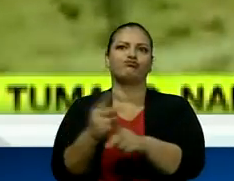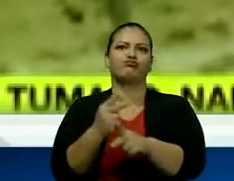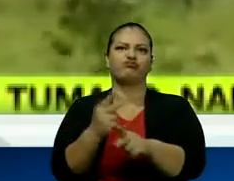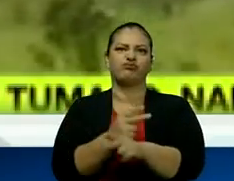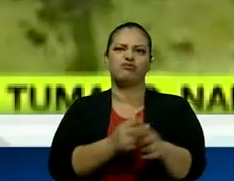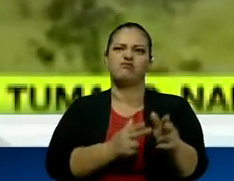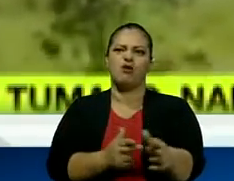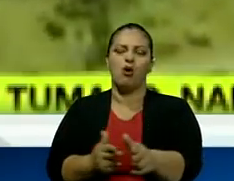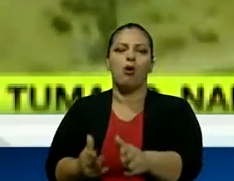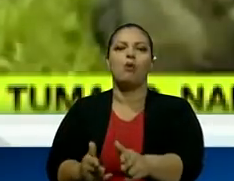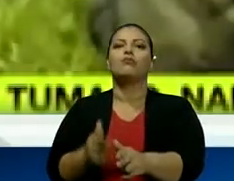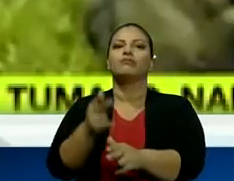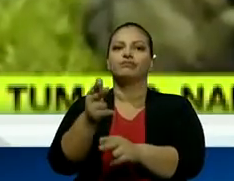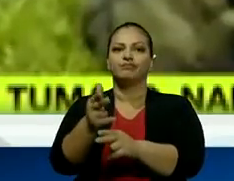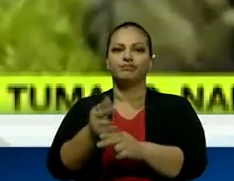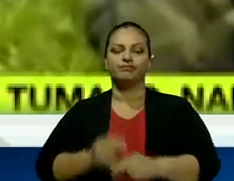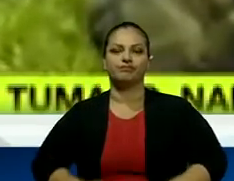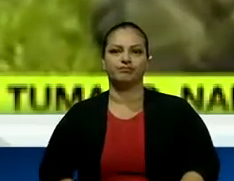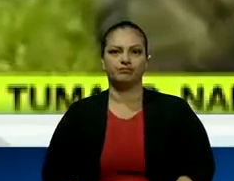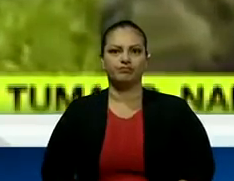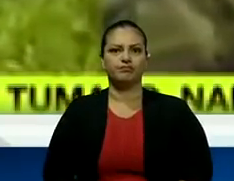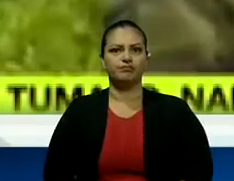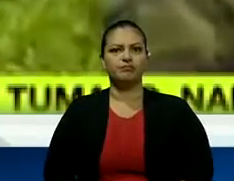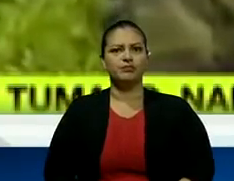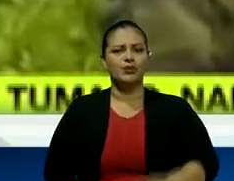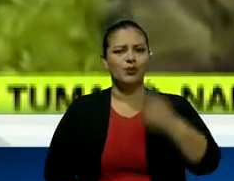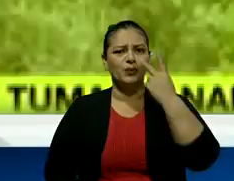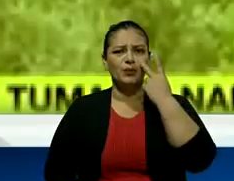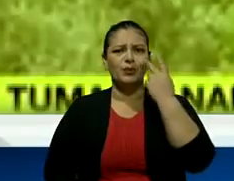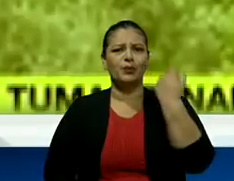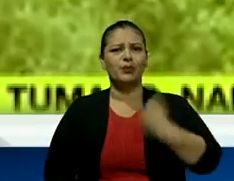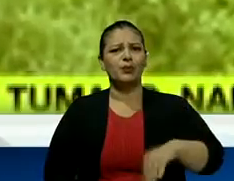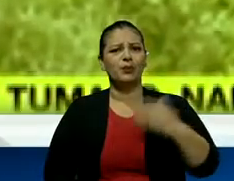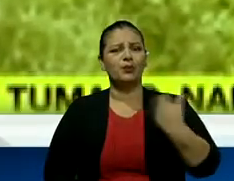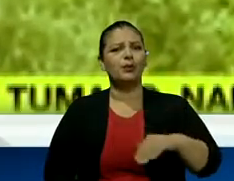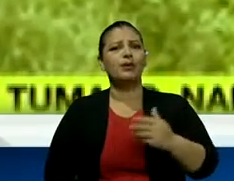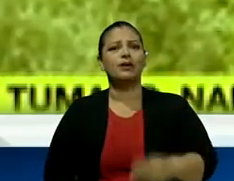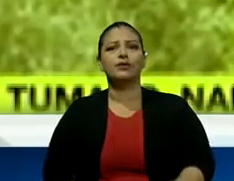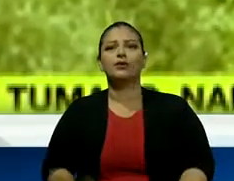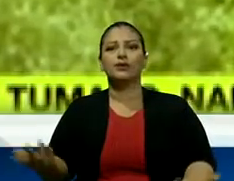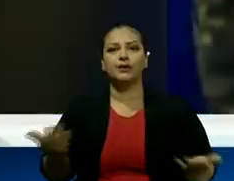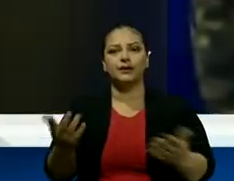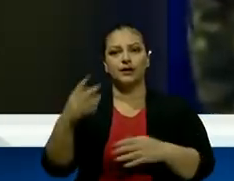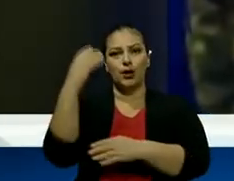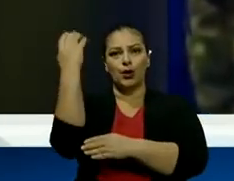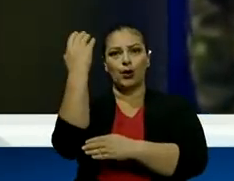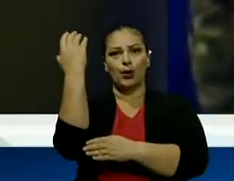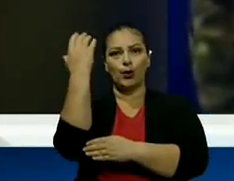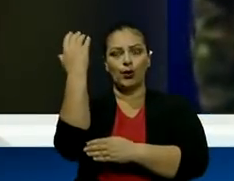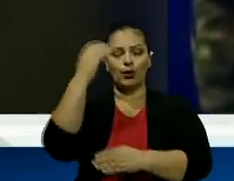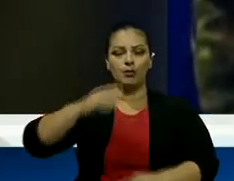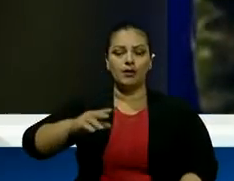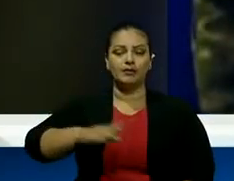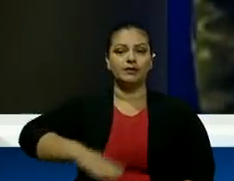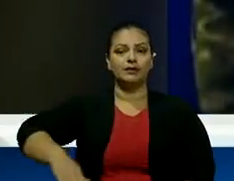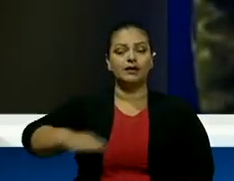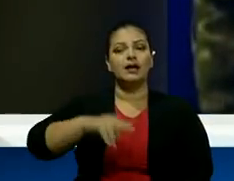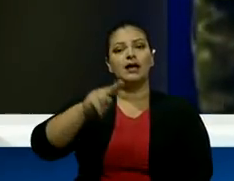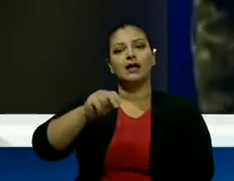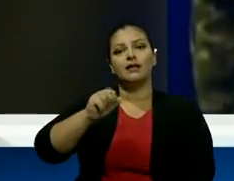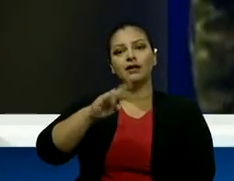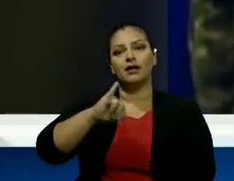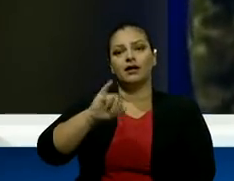falleció luego de pisar el campo minado. El incidente ocurrió en la zona rural del departamento de Nariño. Zona